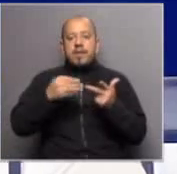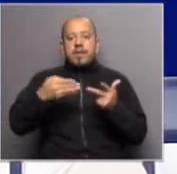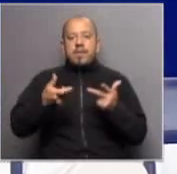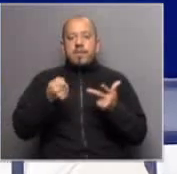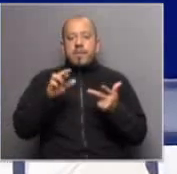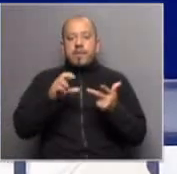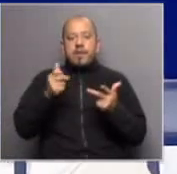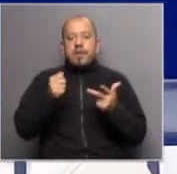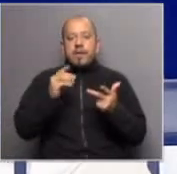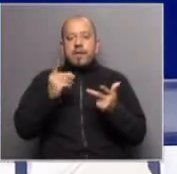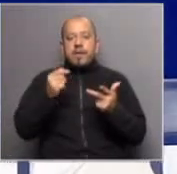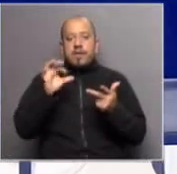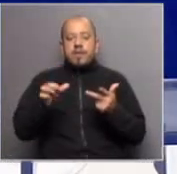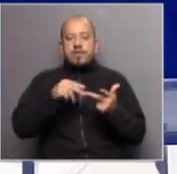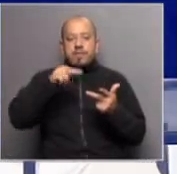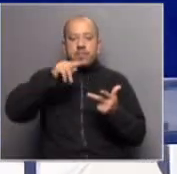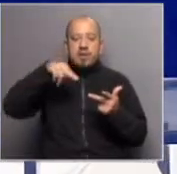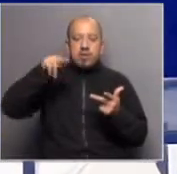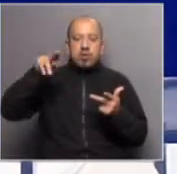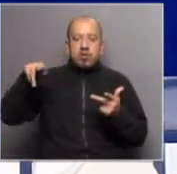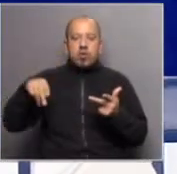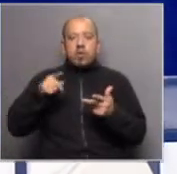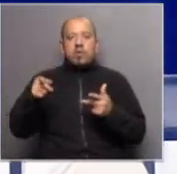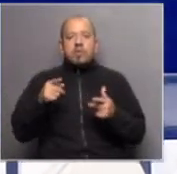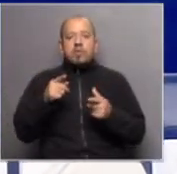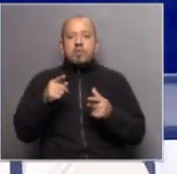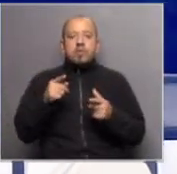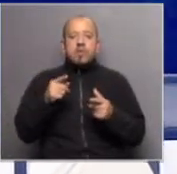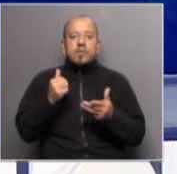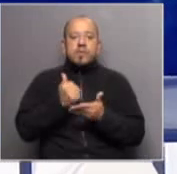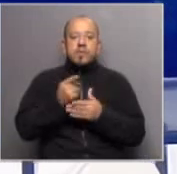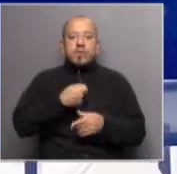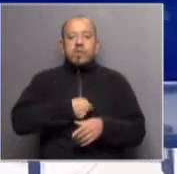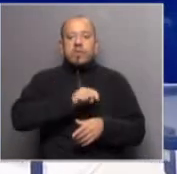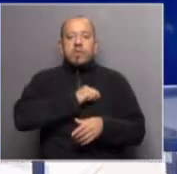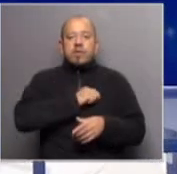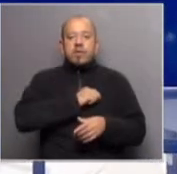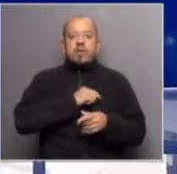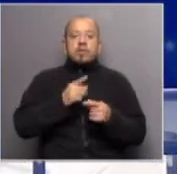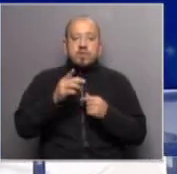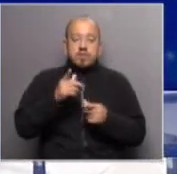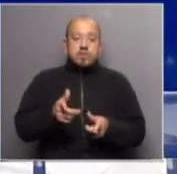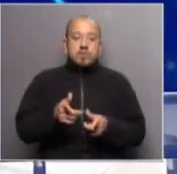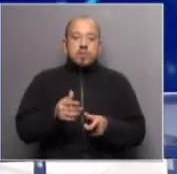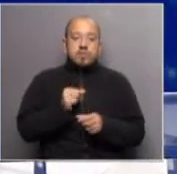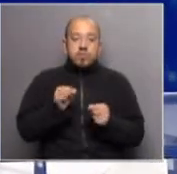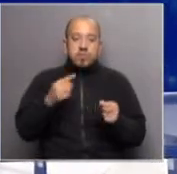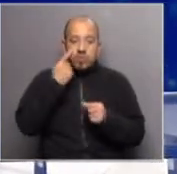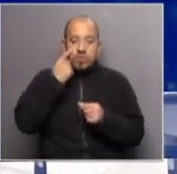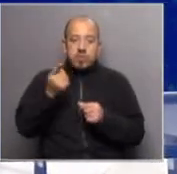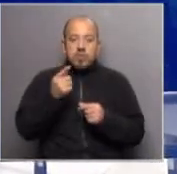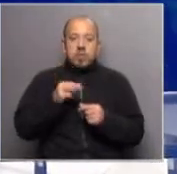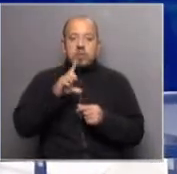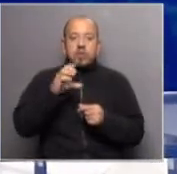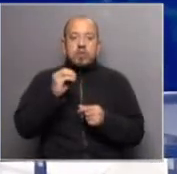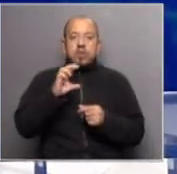justamente Barradas, el pintor, estuvo a sus 20 y pico de años en España y tuvo la posibilidad de conocer a Federico García